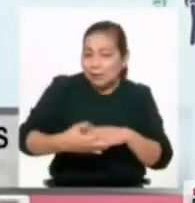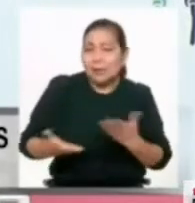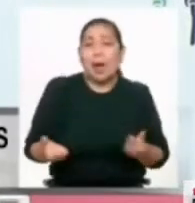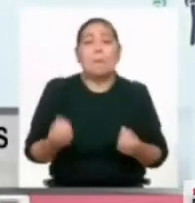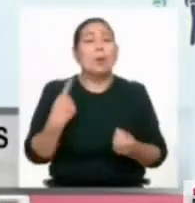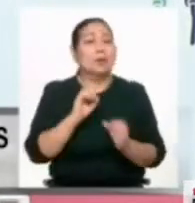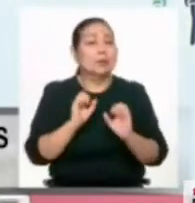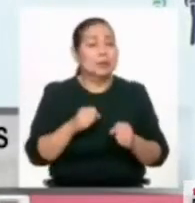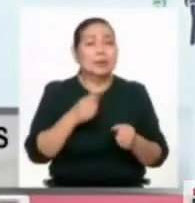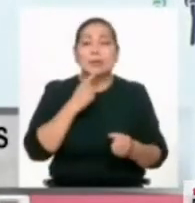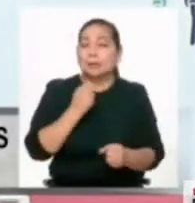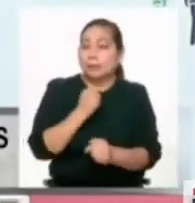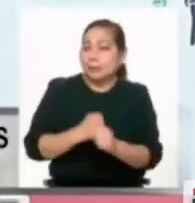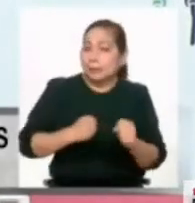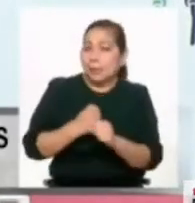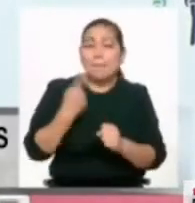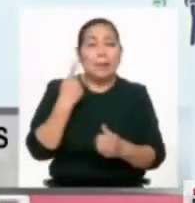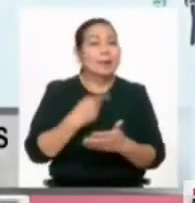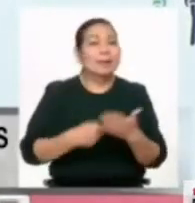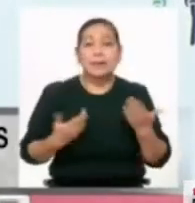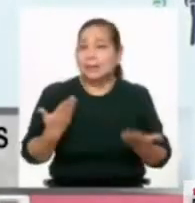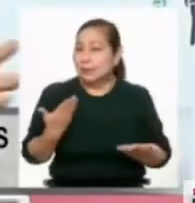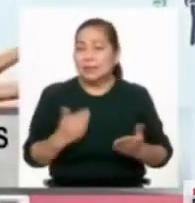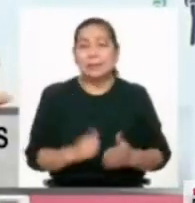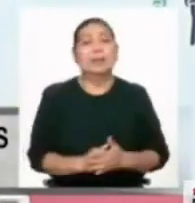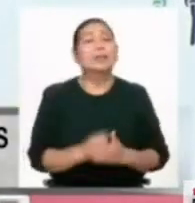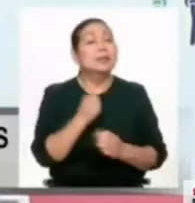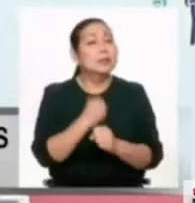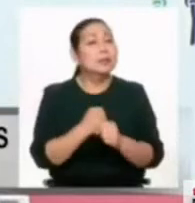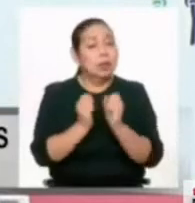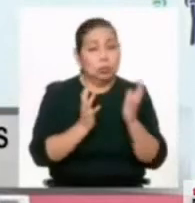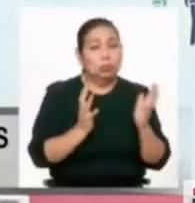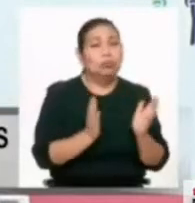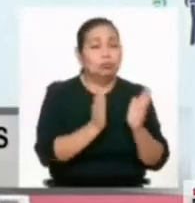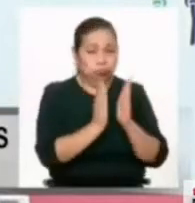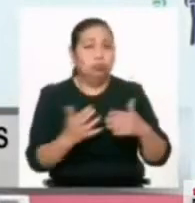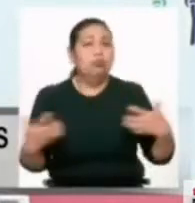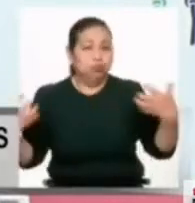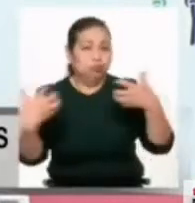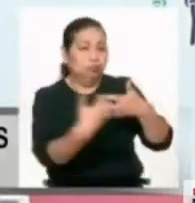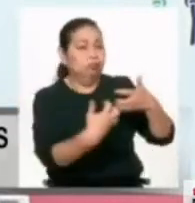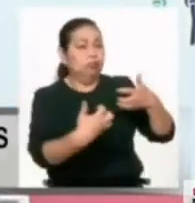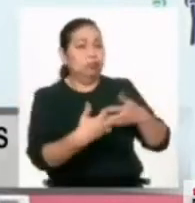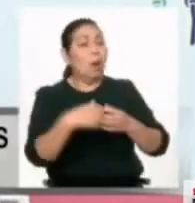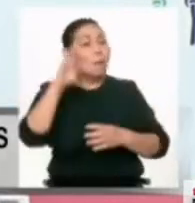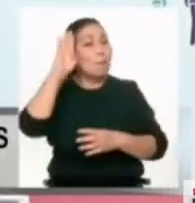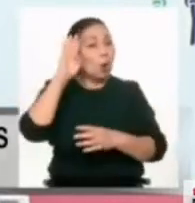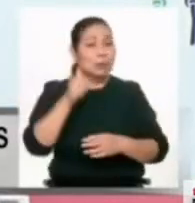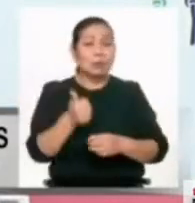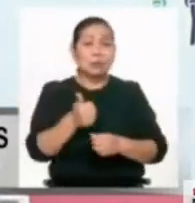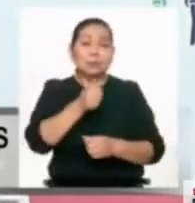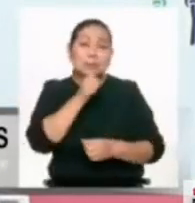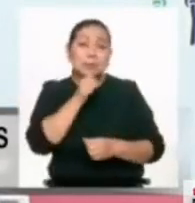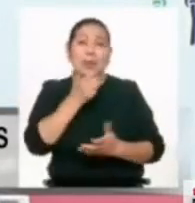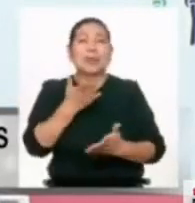regionales. Por ello es que se está trabajando para que trabaje coordinadamente la policía